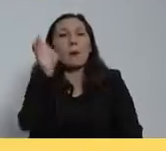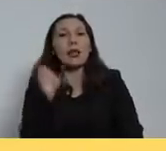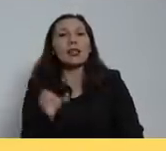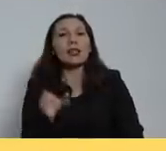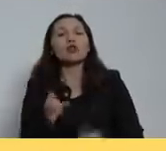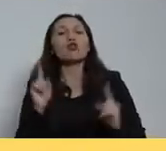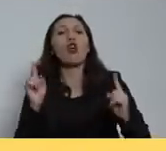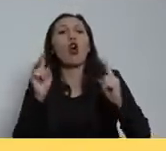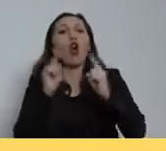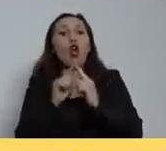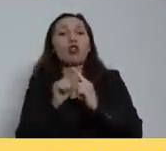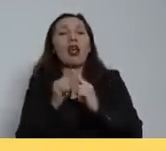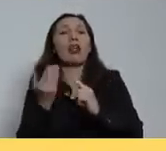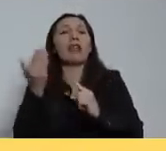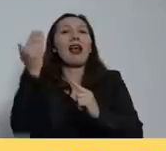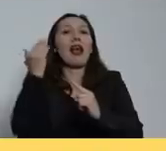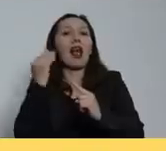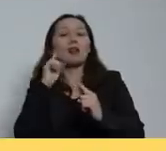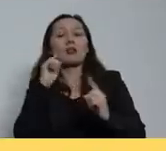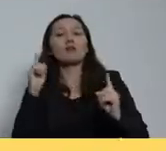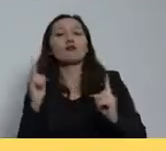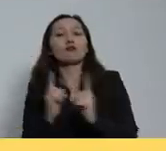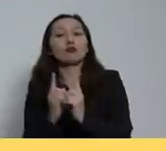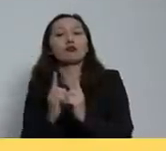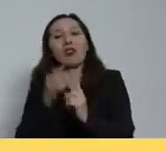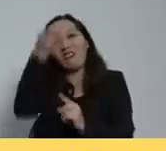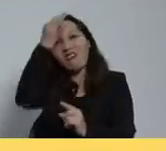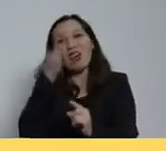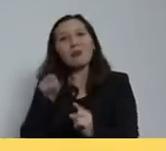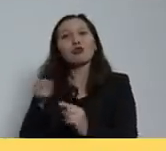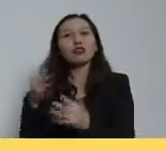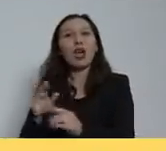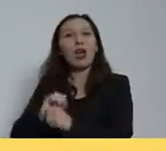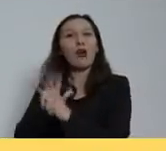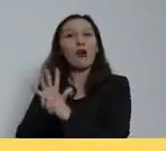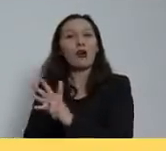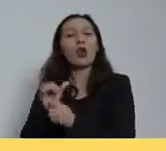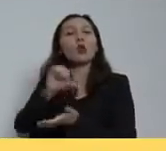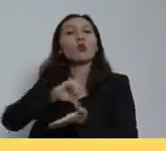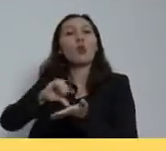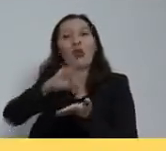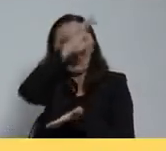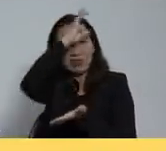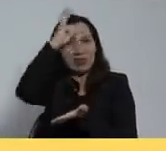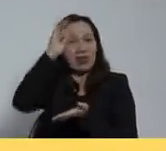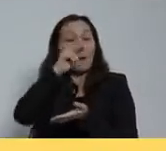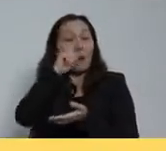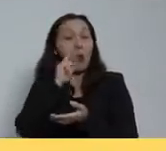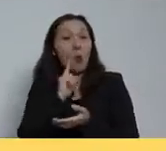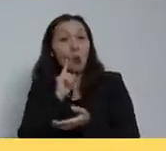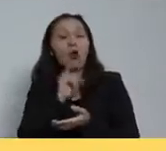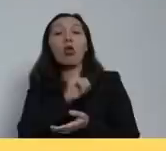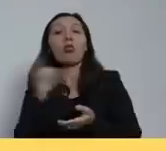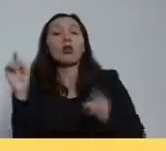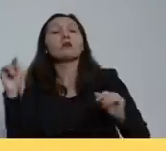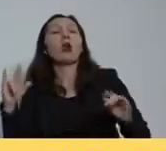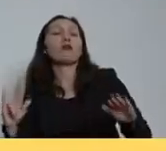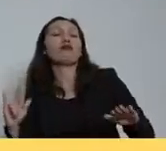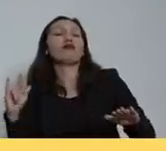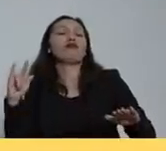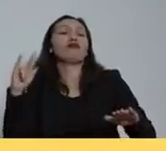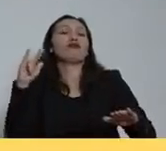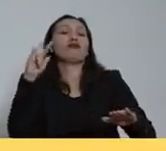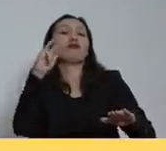que estuvo en contacto con alguien enfermo de coronavirus en la ciudad de Temuco y luego se